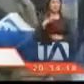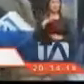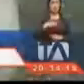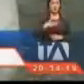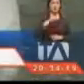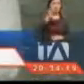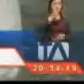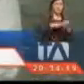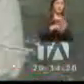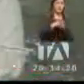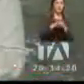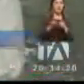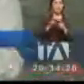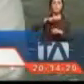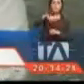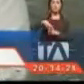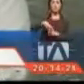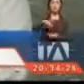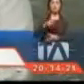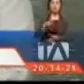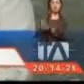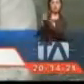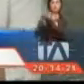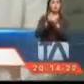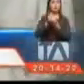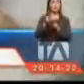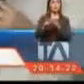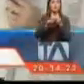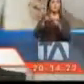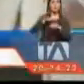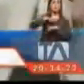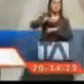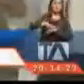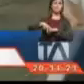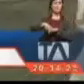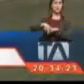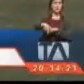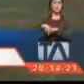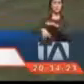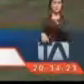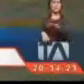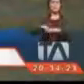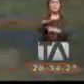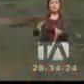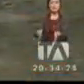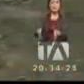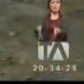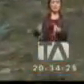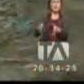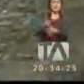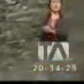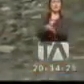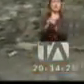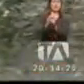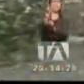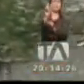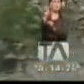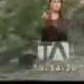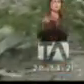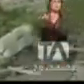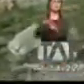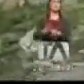justo a tiempo. Moradores del sector y pescadores descendieron rápidamente hasta el punto en que quedó el automotor para socorrer a